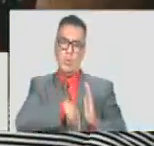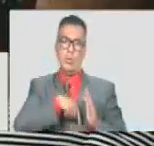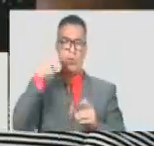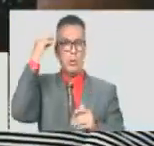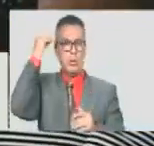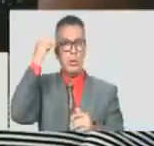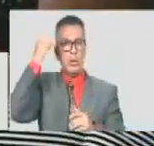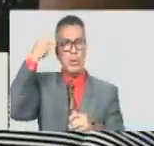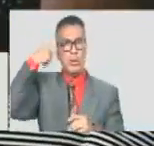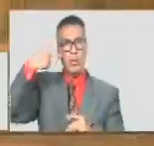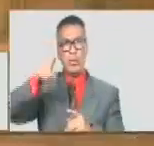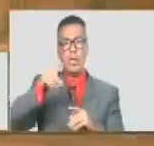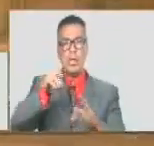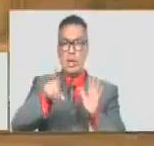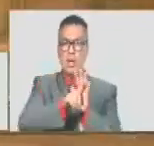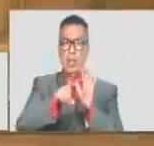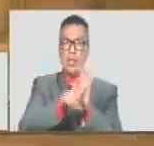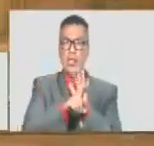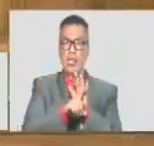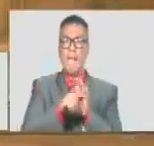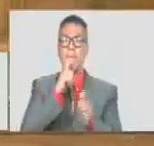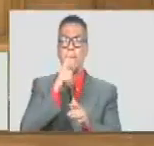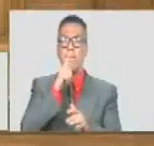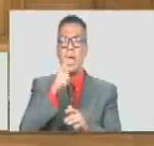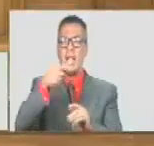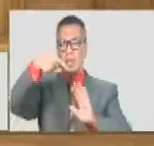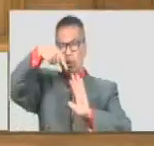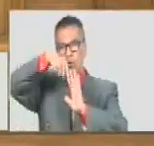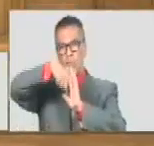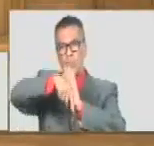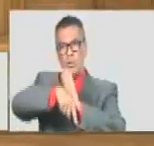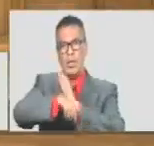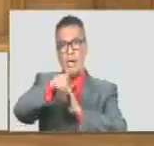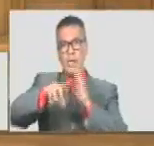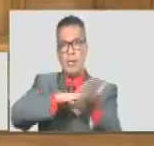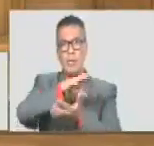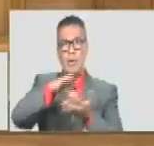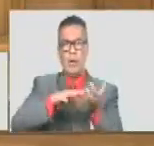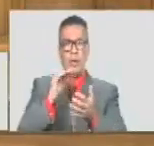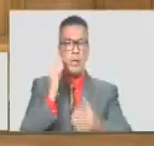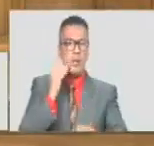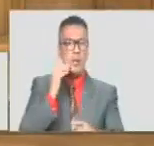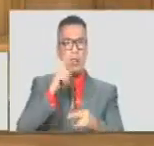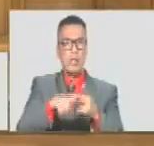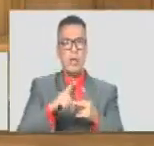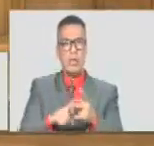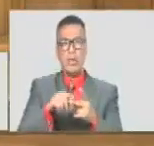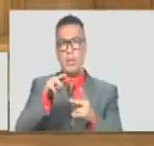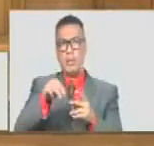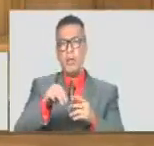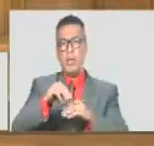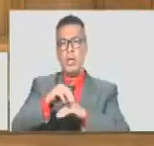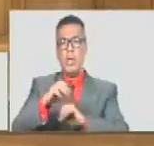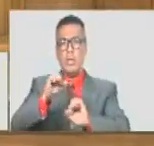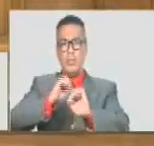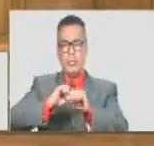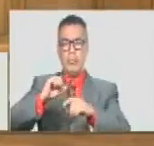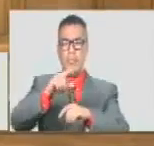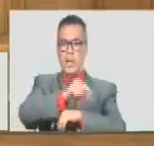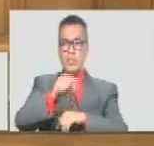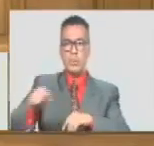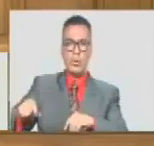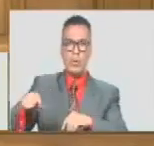además existieron leyes terribles que profundizaron este problema, como fue la ley terrible de vagos y maleantes.